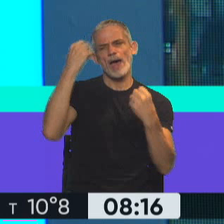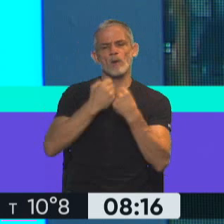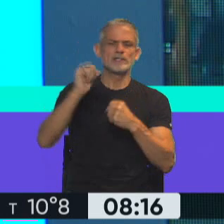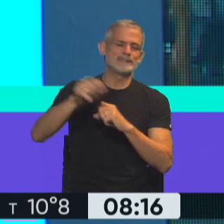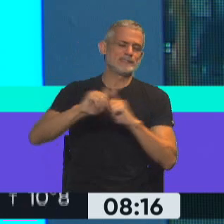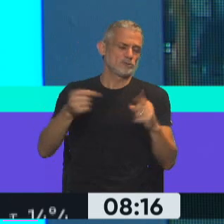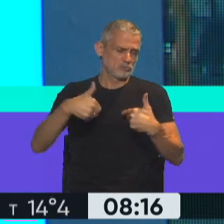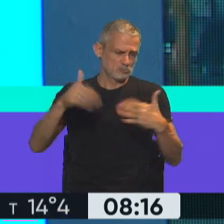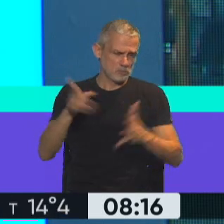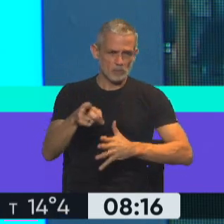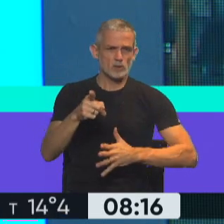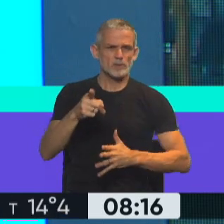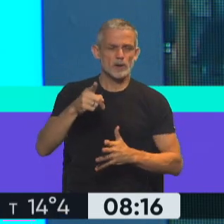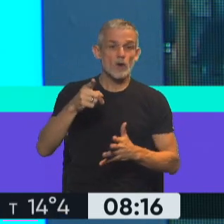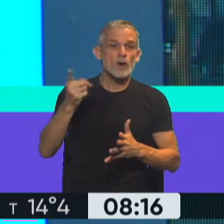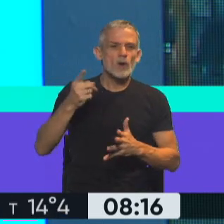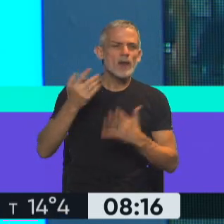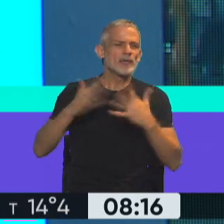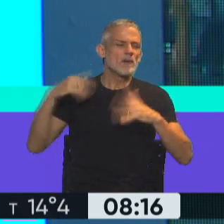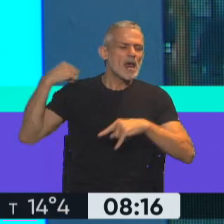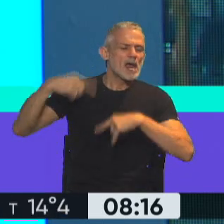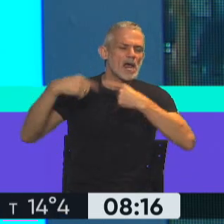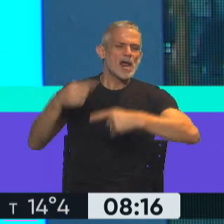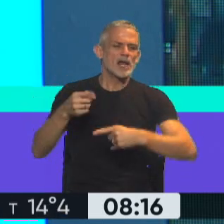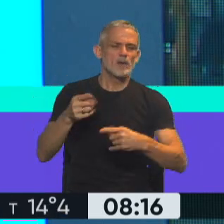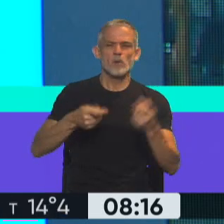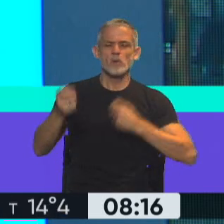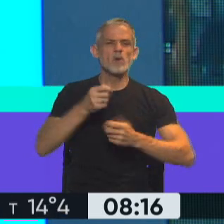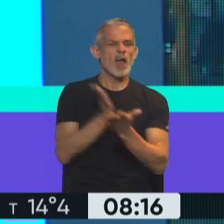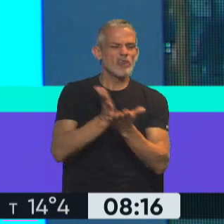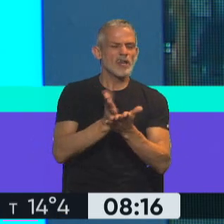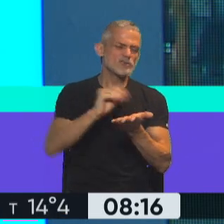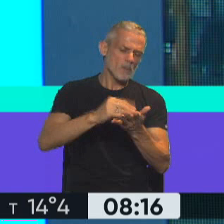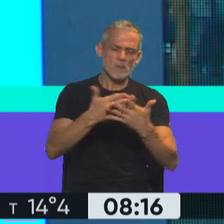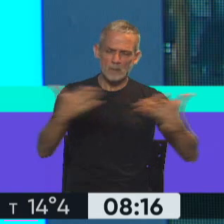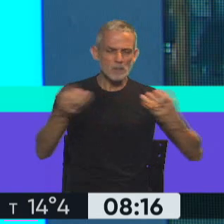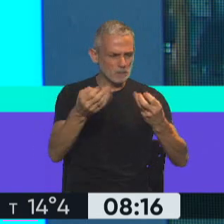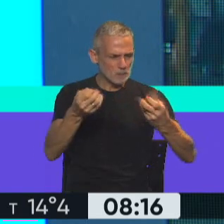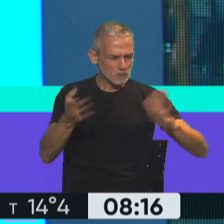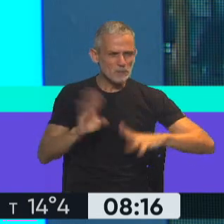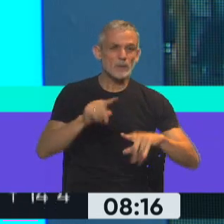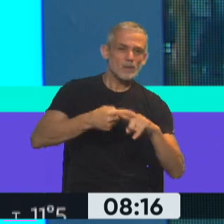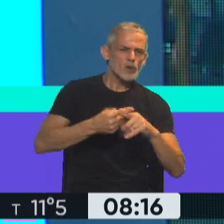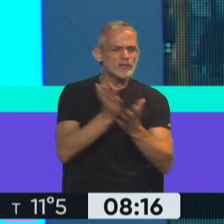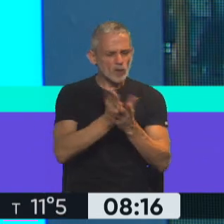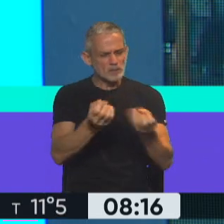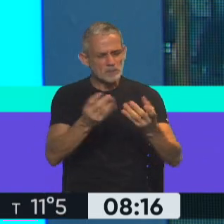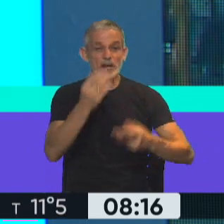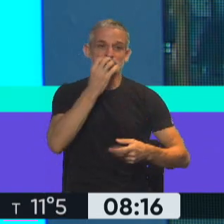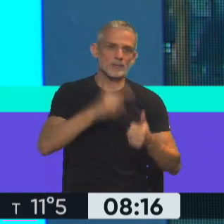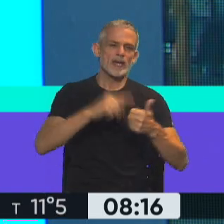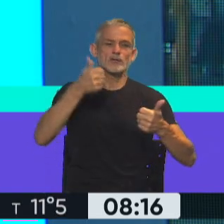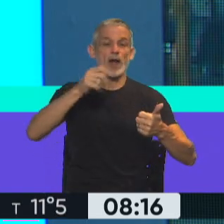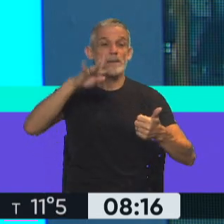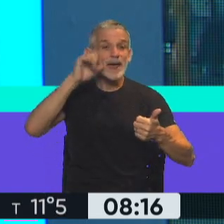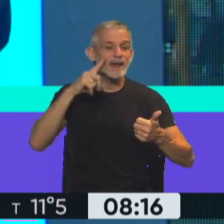liberales clásicos, pero en última instancia los liberales clásicos abogan por la ampliación de los derechos civiles y políticos, Claro. ¿no? Digo, Sarmiento, Alberti puede estar